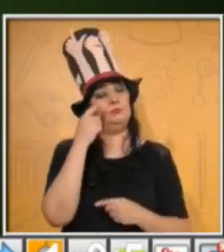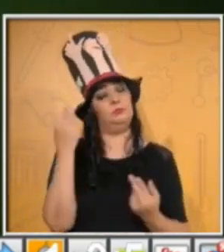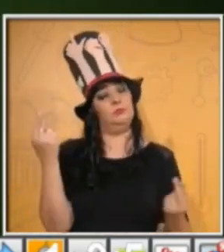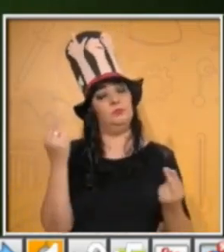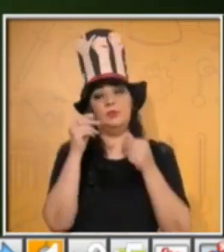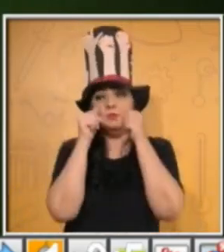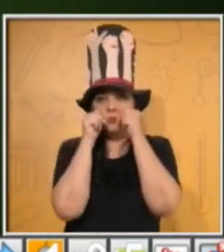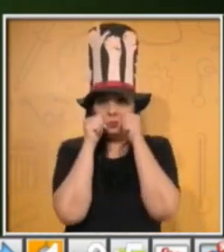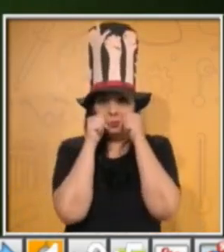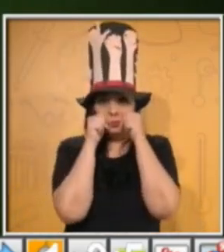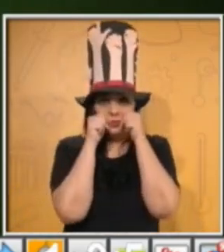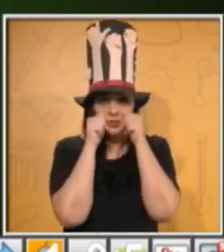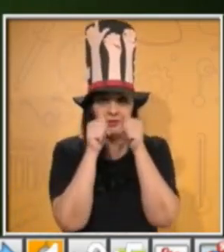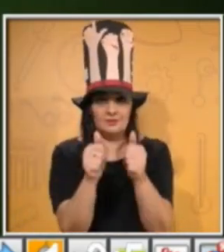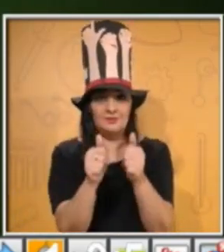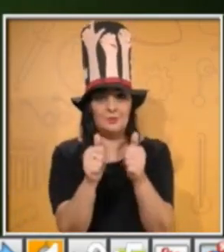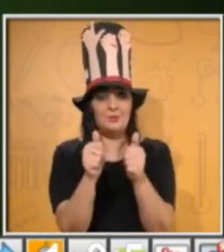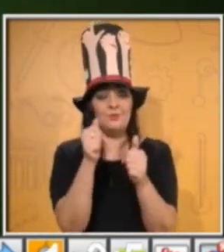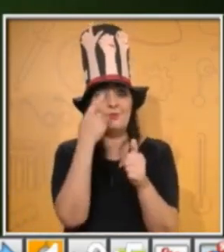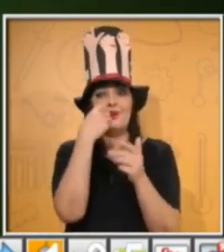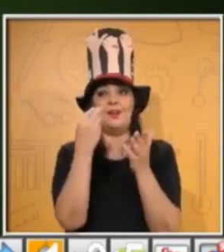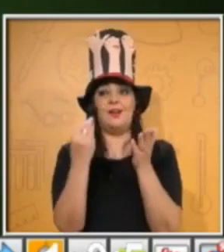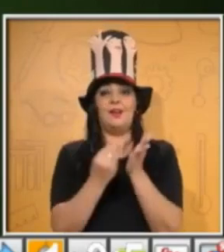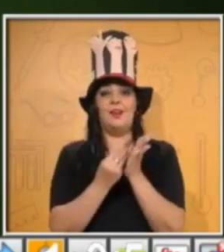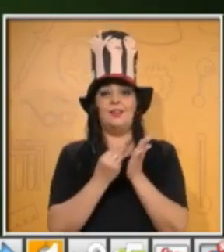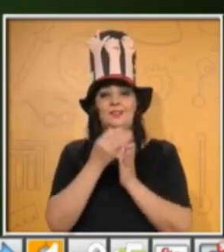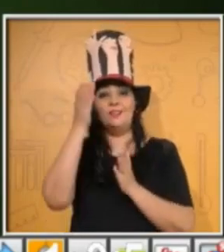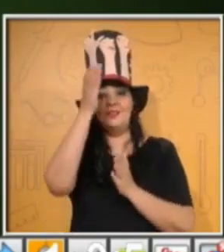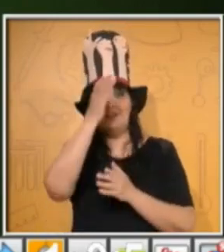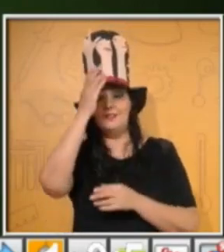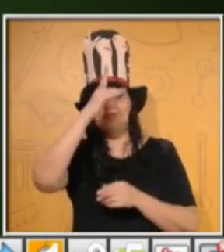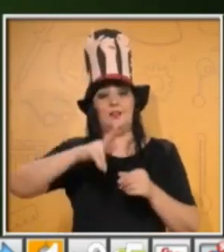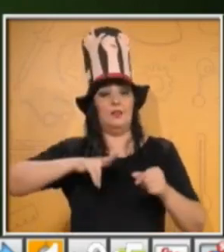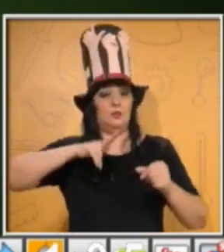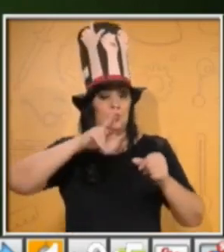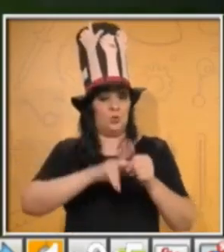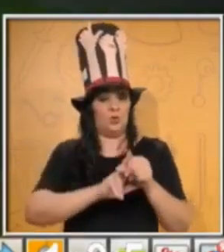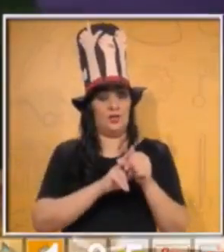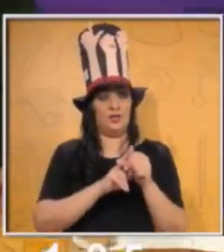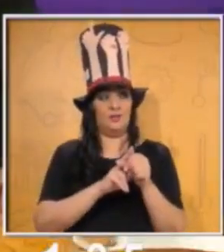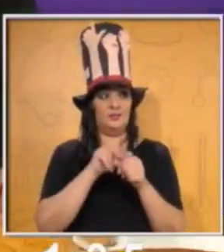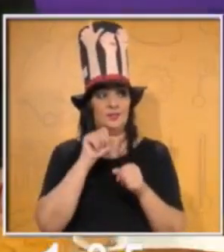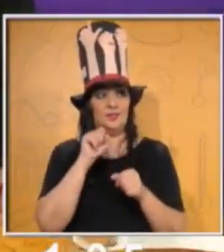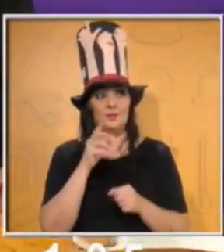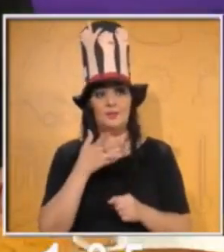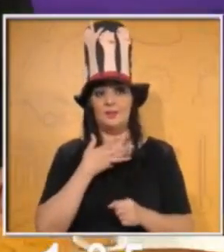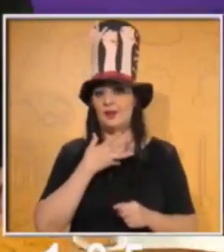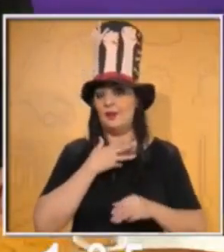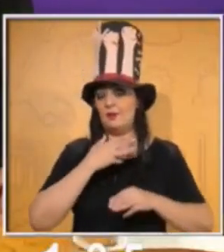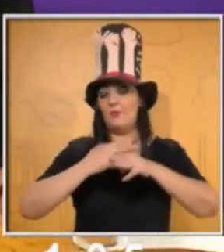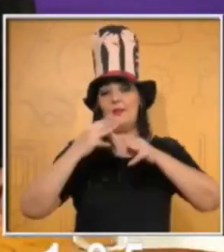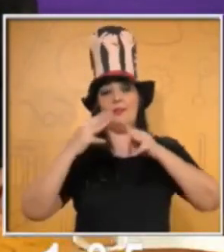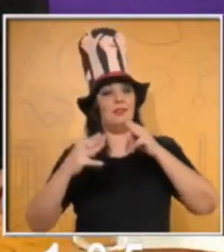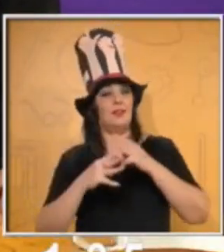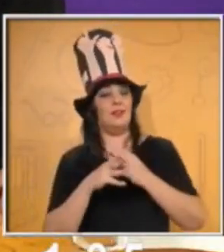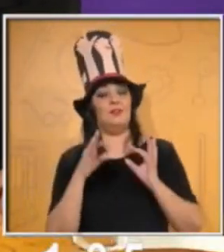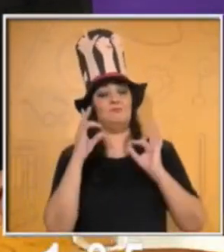prestes demasiada atención en esta clase de ciencias naturales y asimismo tener cierto material.